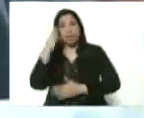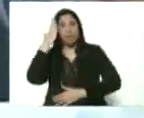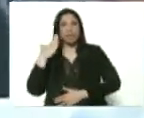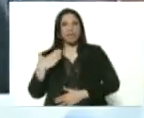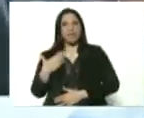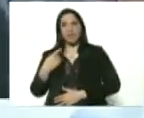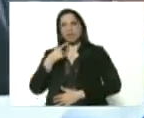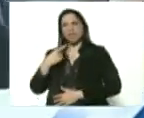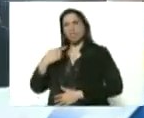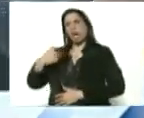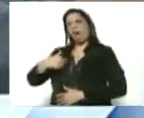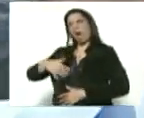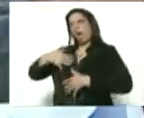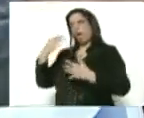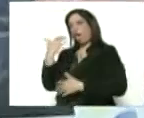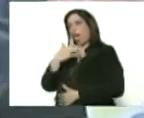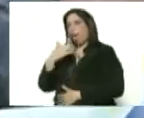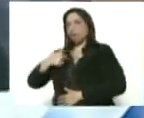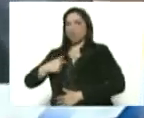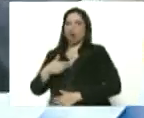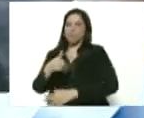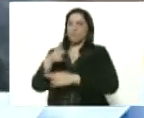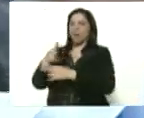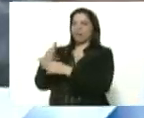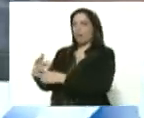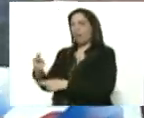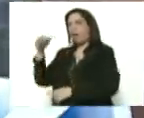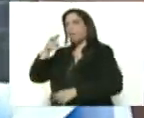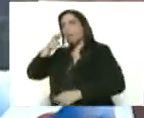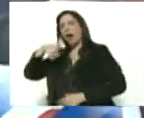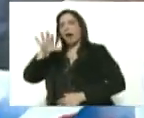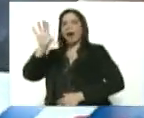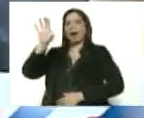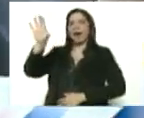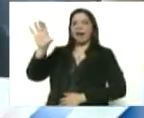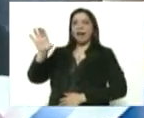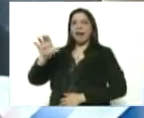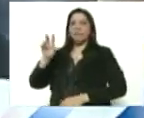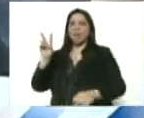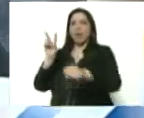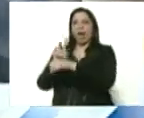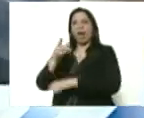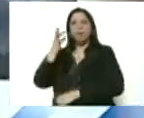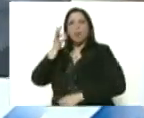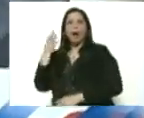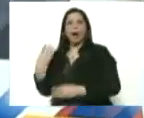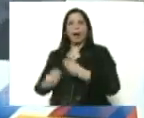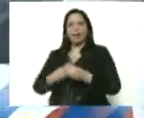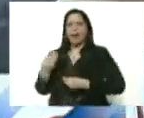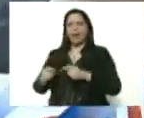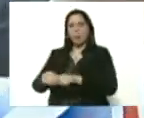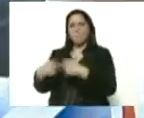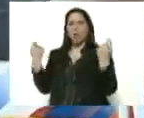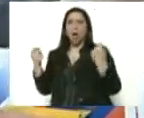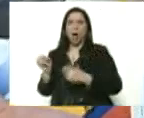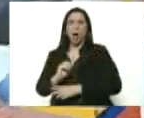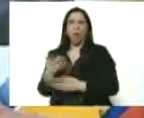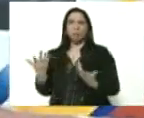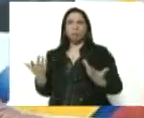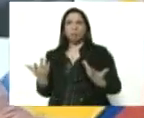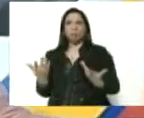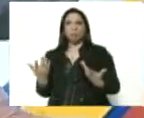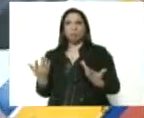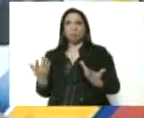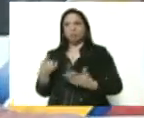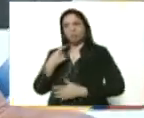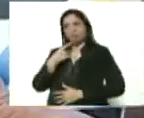de ello, y publican fotografías, y hablan de cuántas mujeres han violado cuando estuvieron en misiones en Afganistán o en Irak, y se